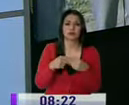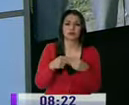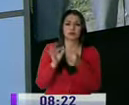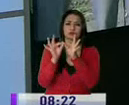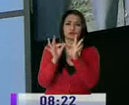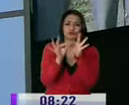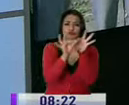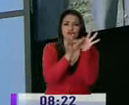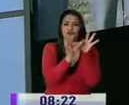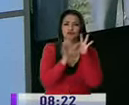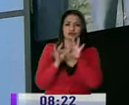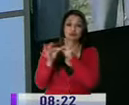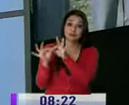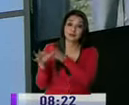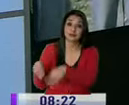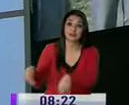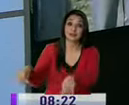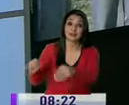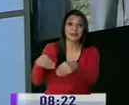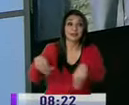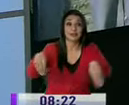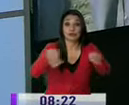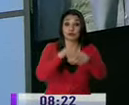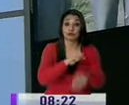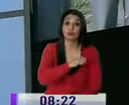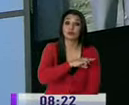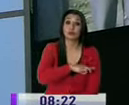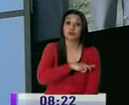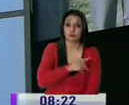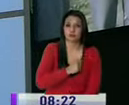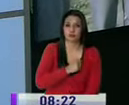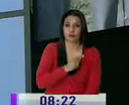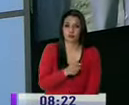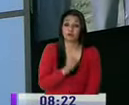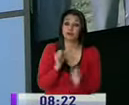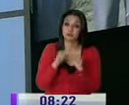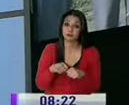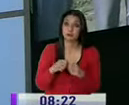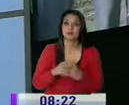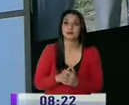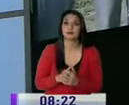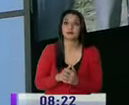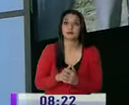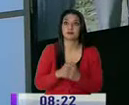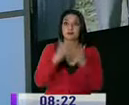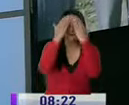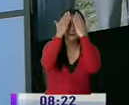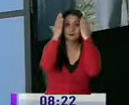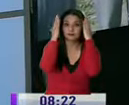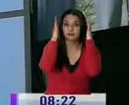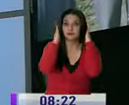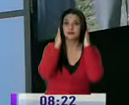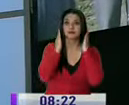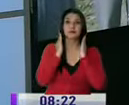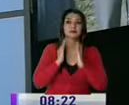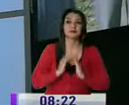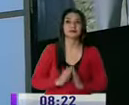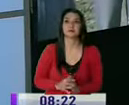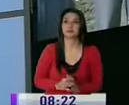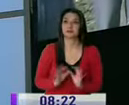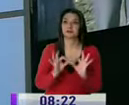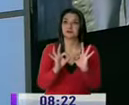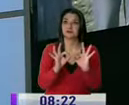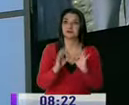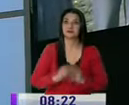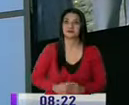de terrenos que parece que pertenecen al municipio. Así que, Andreita, con un look nuevo, vean ese corte, Andreita, o ese peinado,